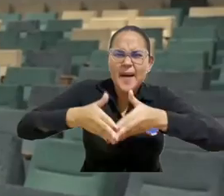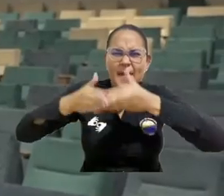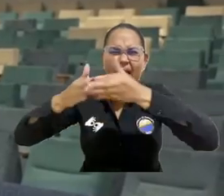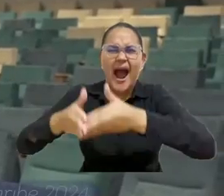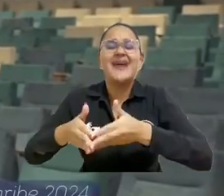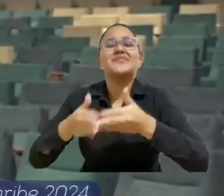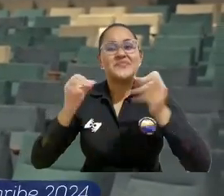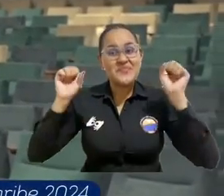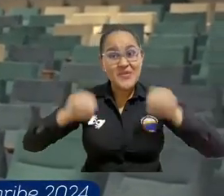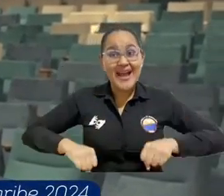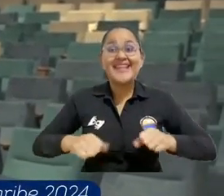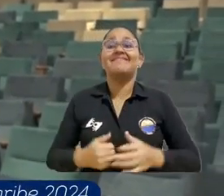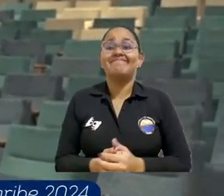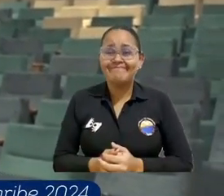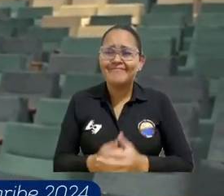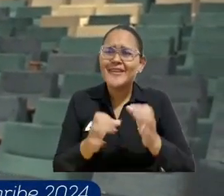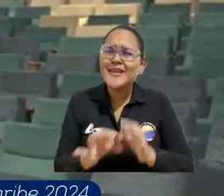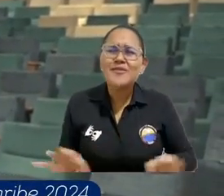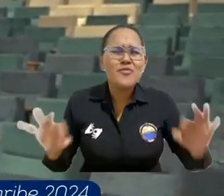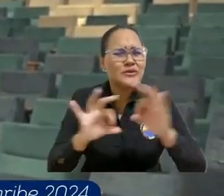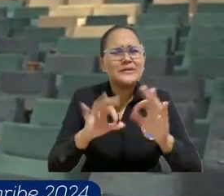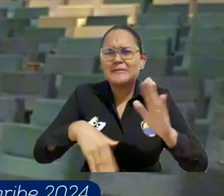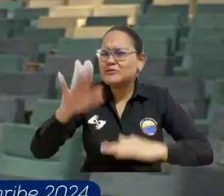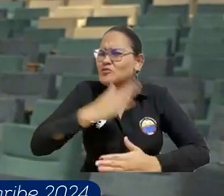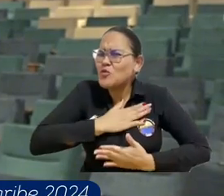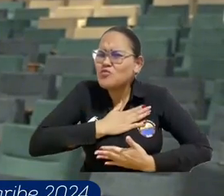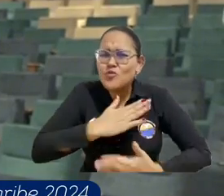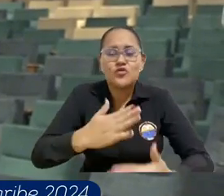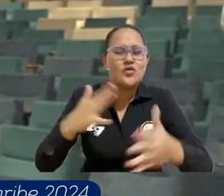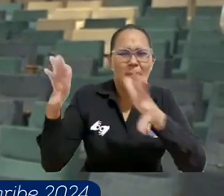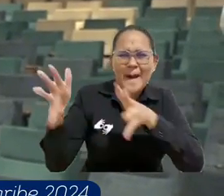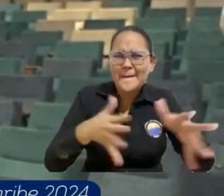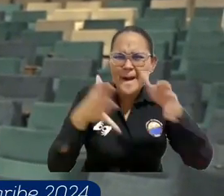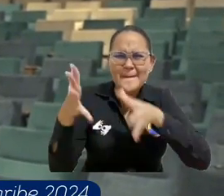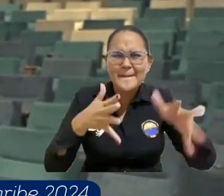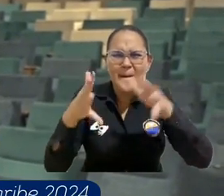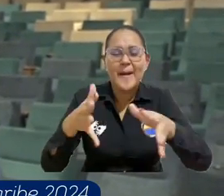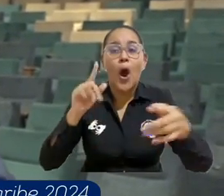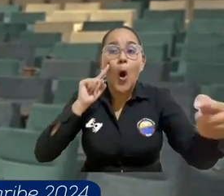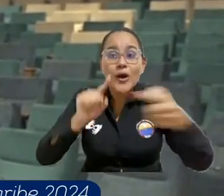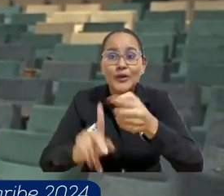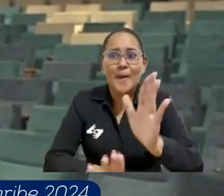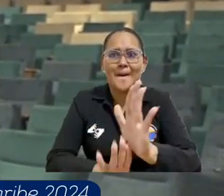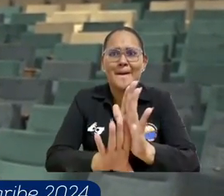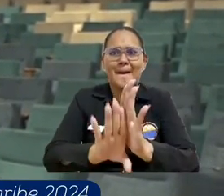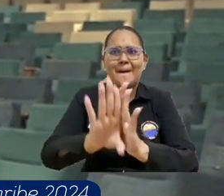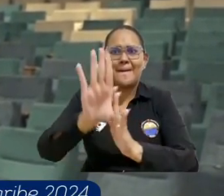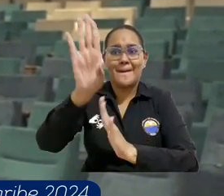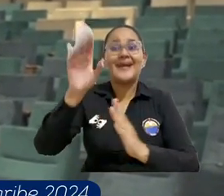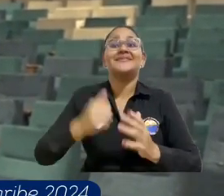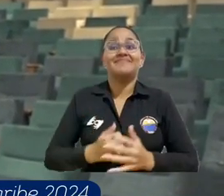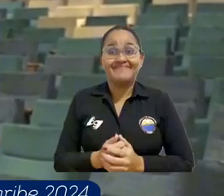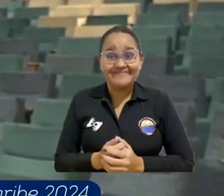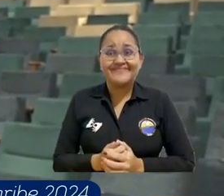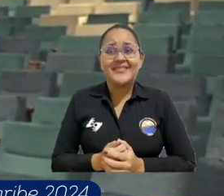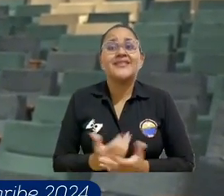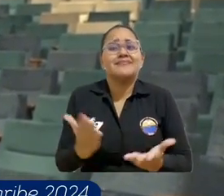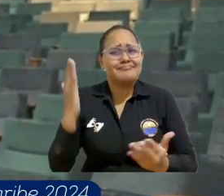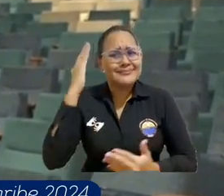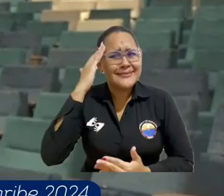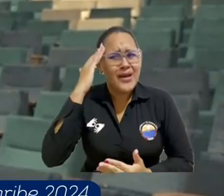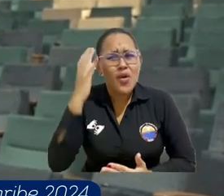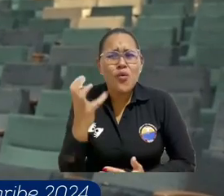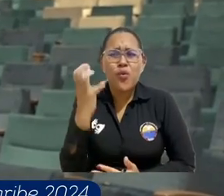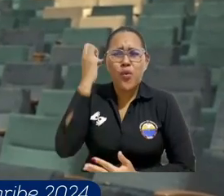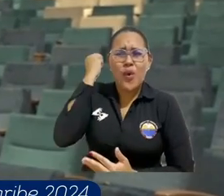naval. Enseñar la nueva generación de los conocimientos que necesitamos para sacar esta realidad adelante, porque